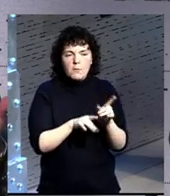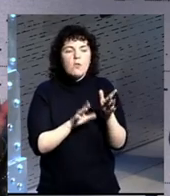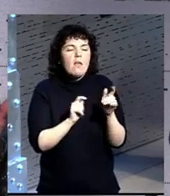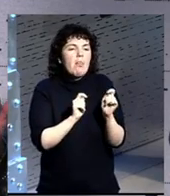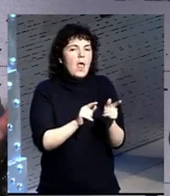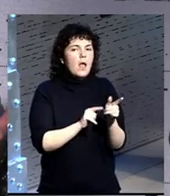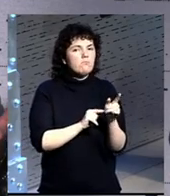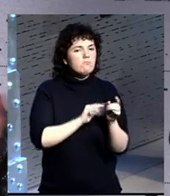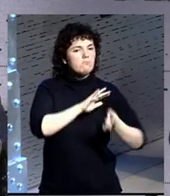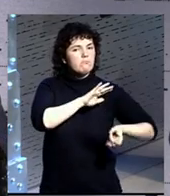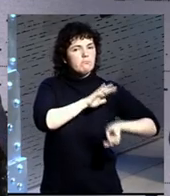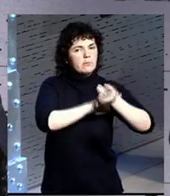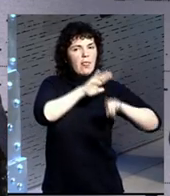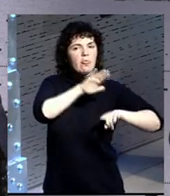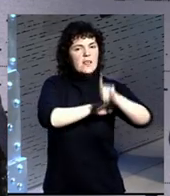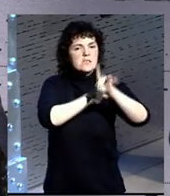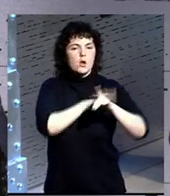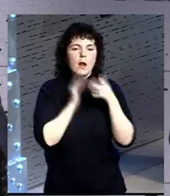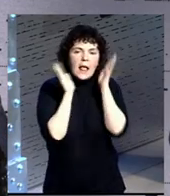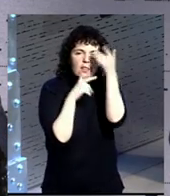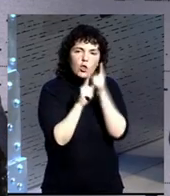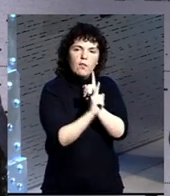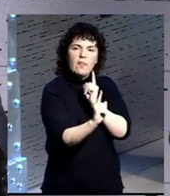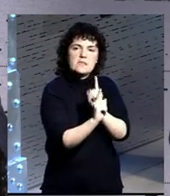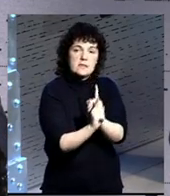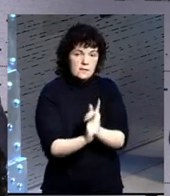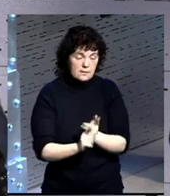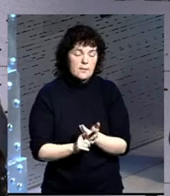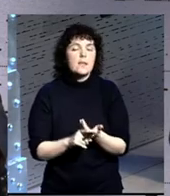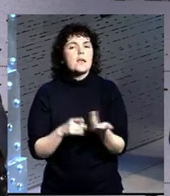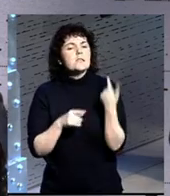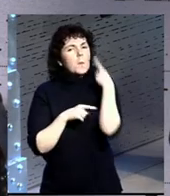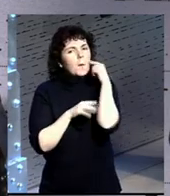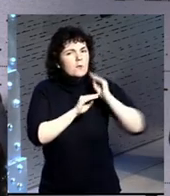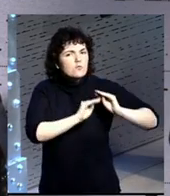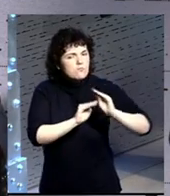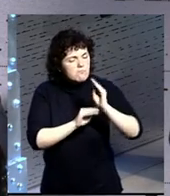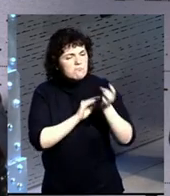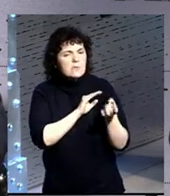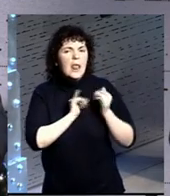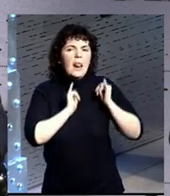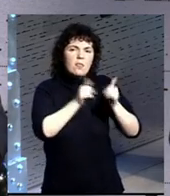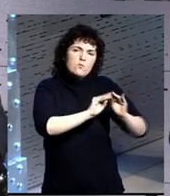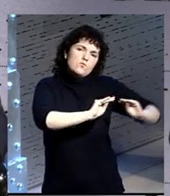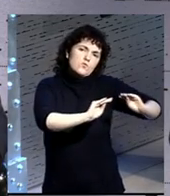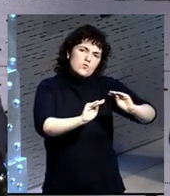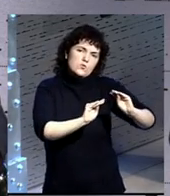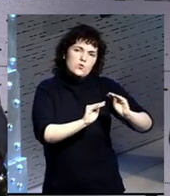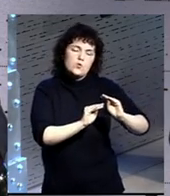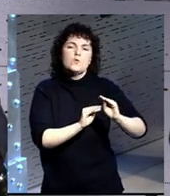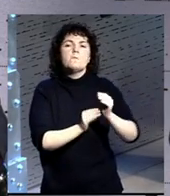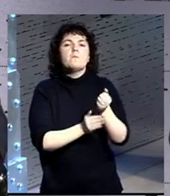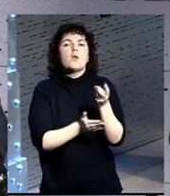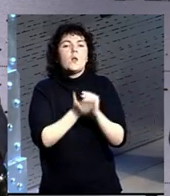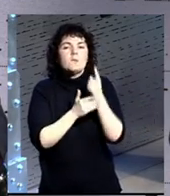desarrollar bien lo que es la atención a distancia. Entonces, esos bancos o esas iniciativas, porque muchas veces son startups, no llegan